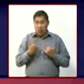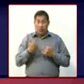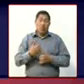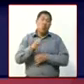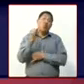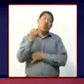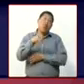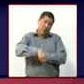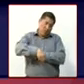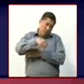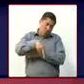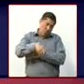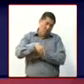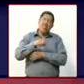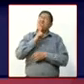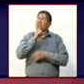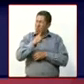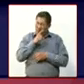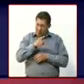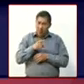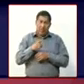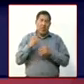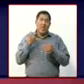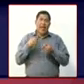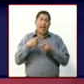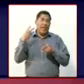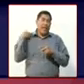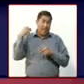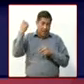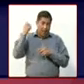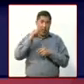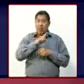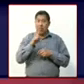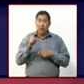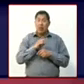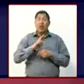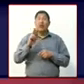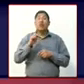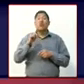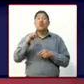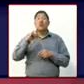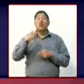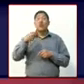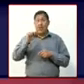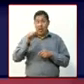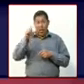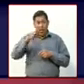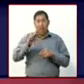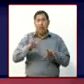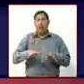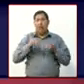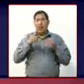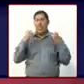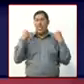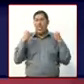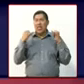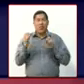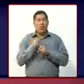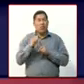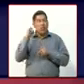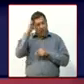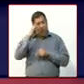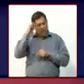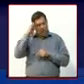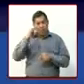de este jueves y también aseguran que el ex general Zúñiga debe asumir las consecuencias por el intento de golpe de